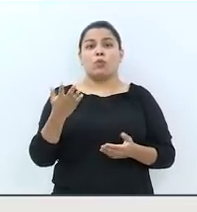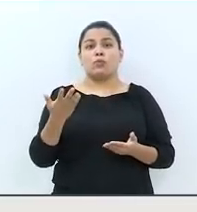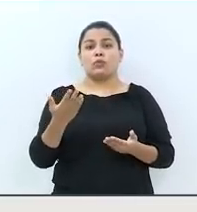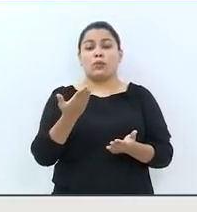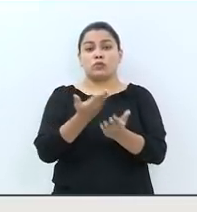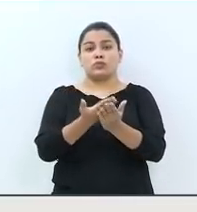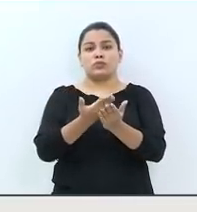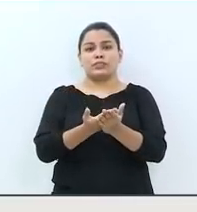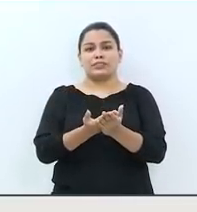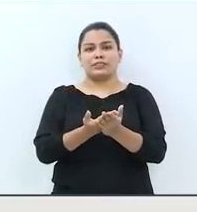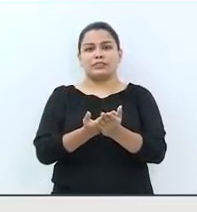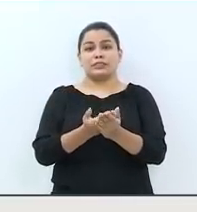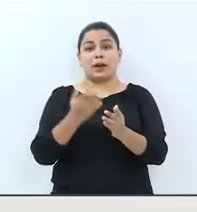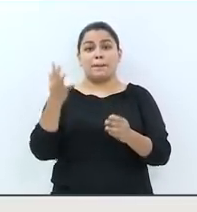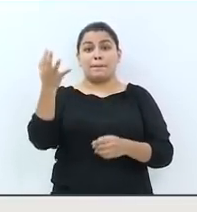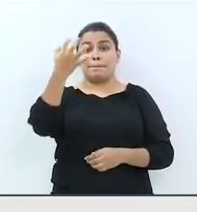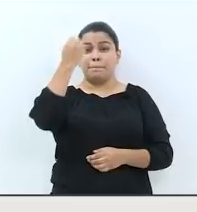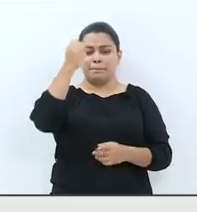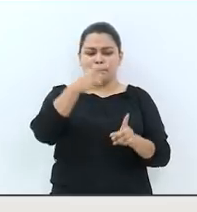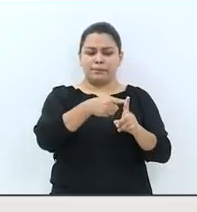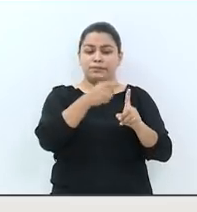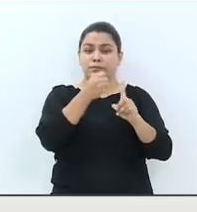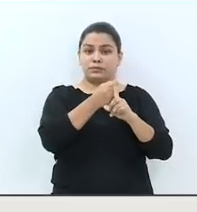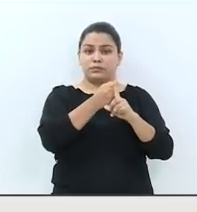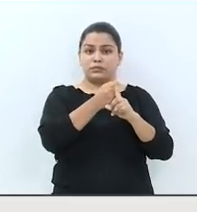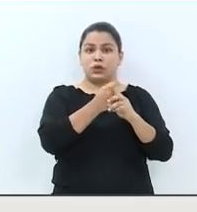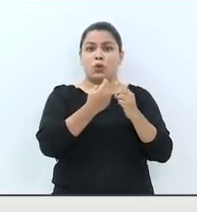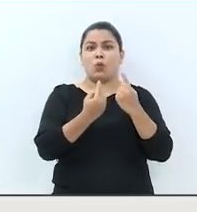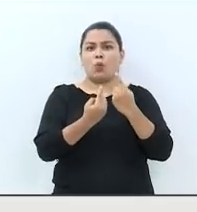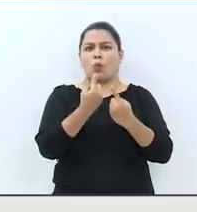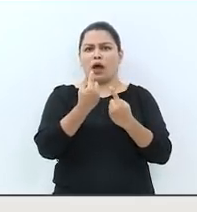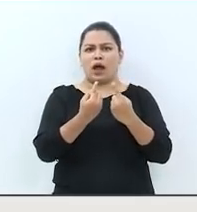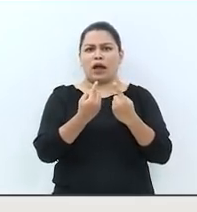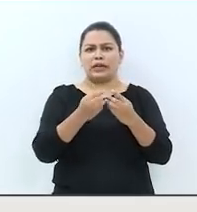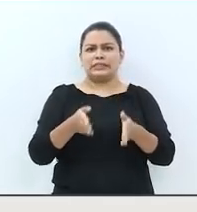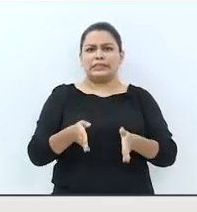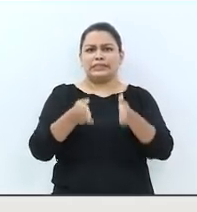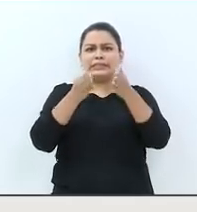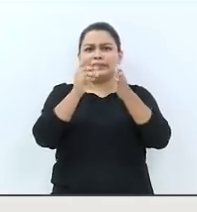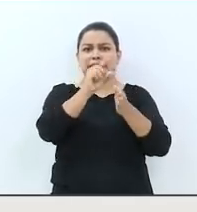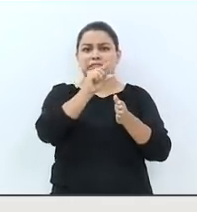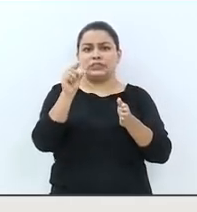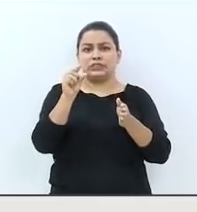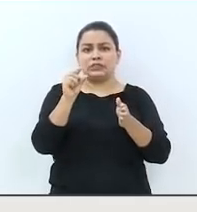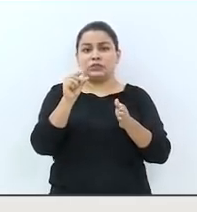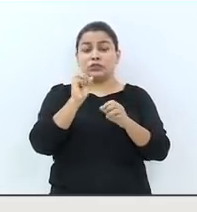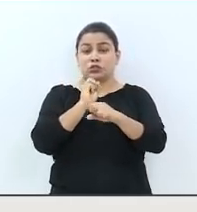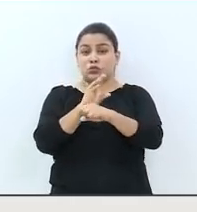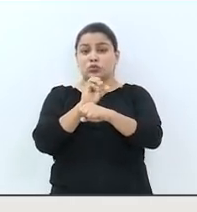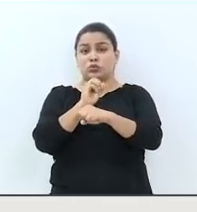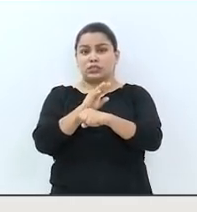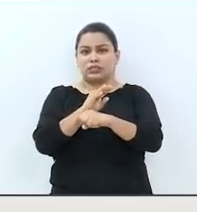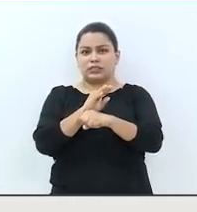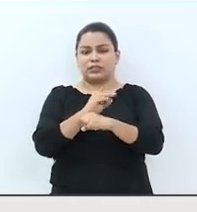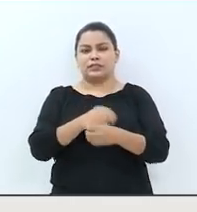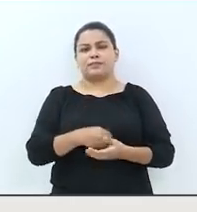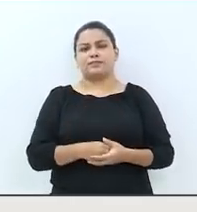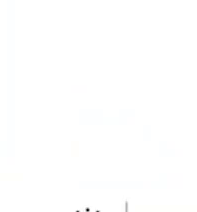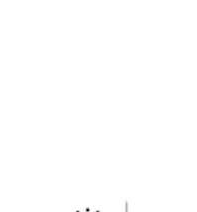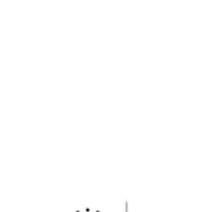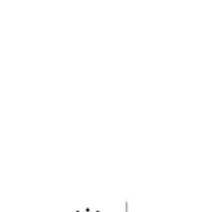esta propuesta para alcanzar los objetivos y qué organización o qué institución la sugiere o la plantea, por